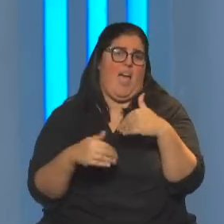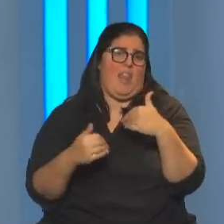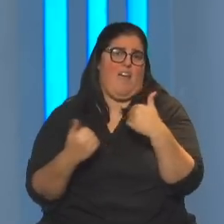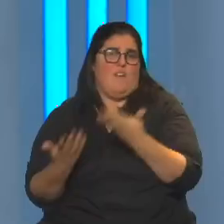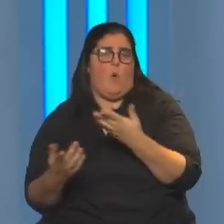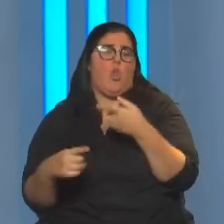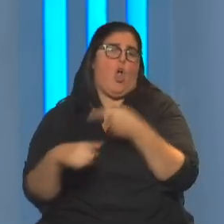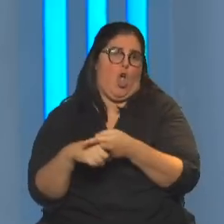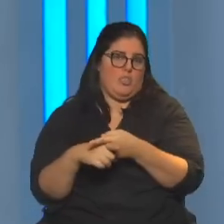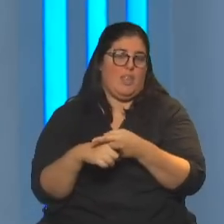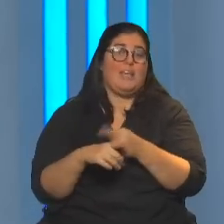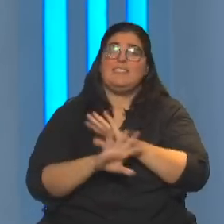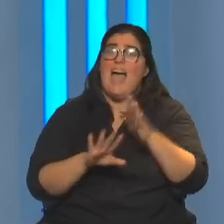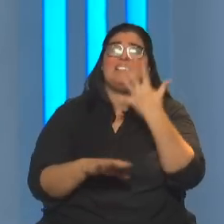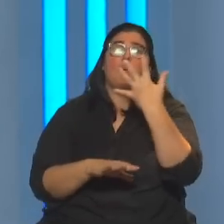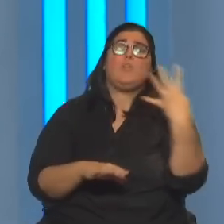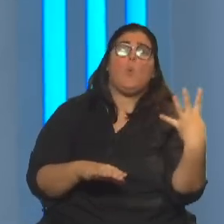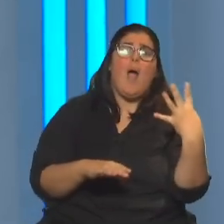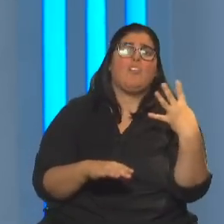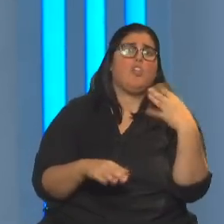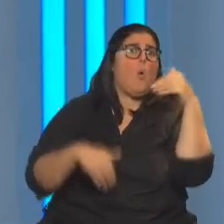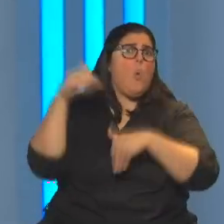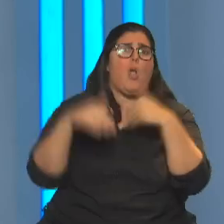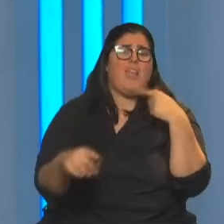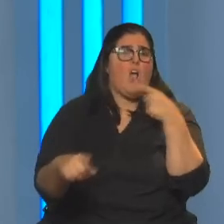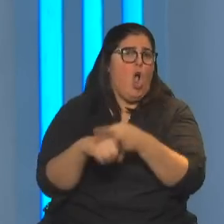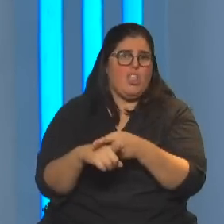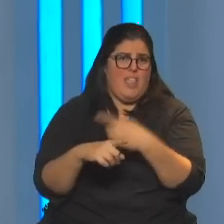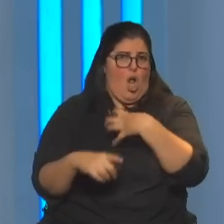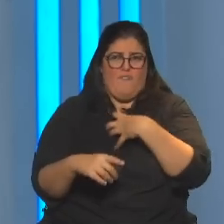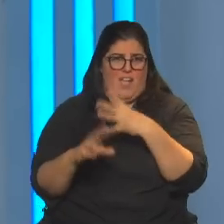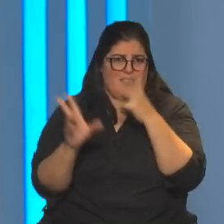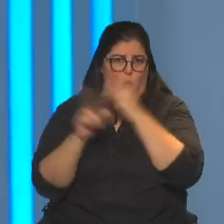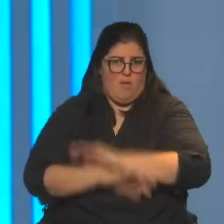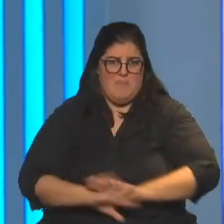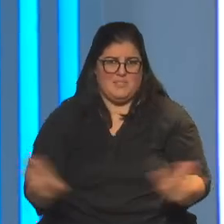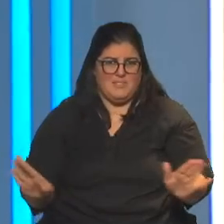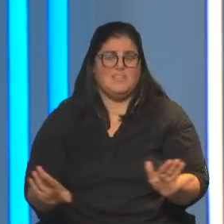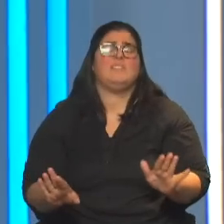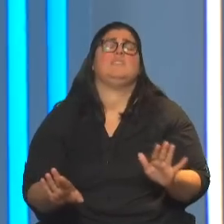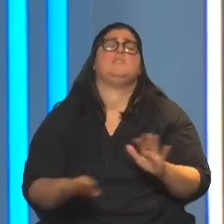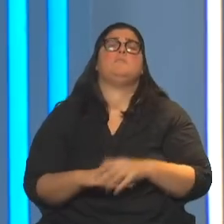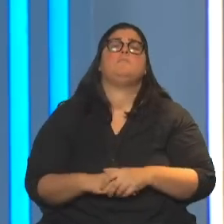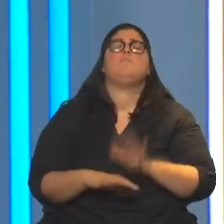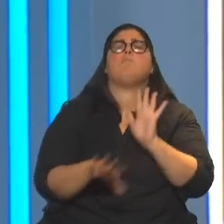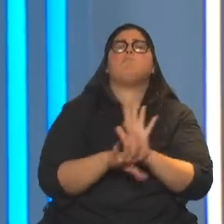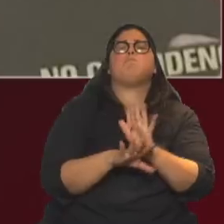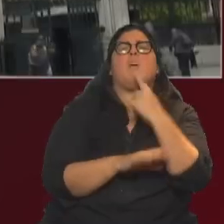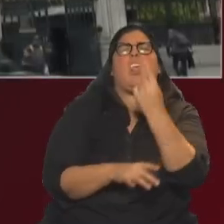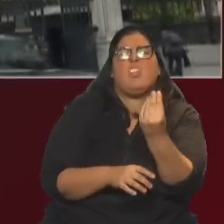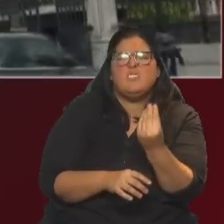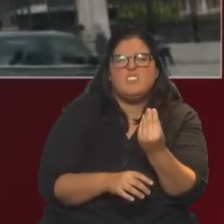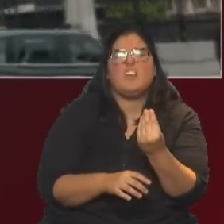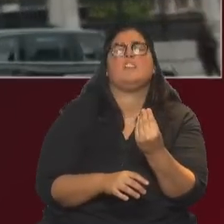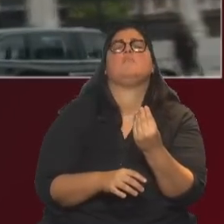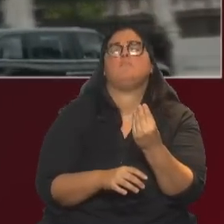le retiraron su confianza parlamentarios del propio Partido Conservador al primer ministro británico. ¿Qué significa esto?